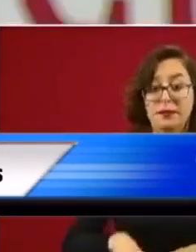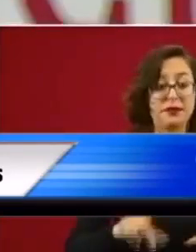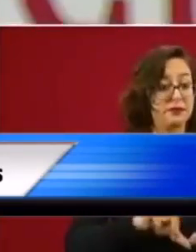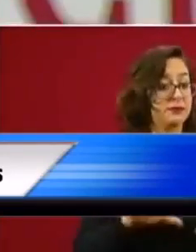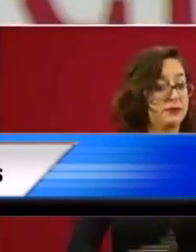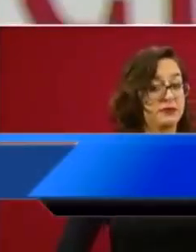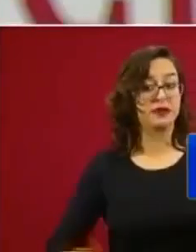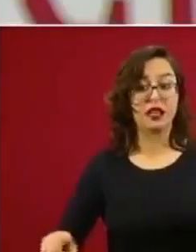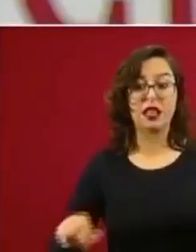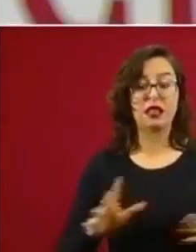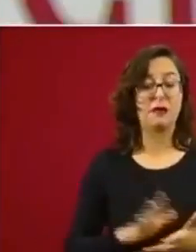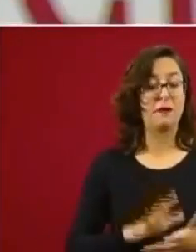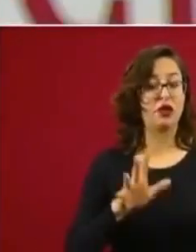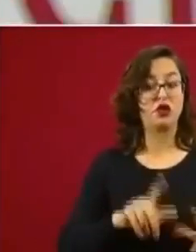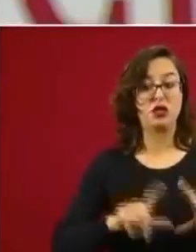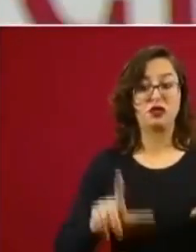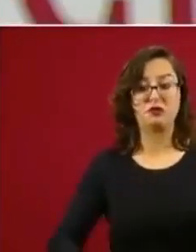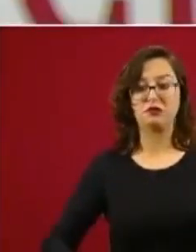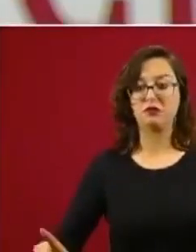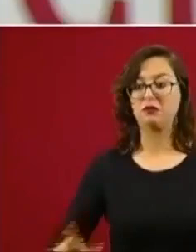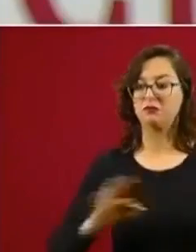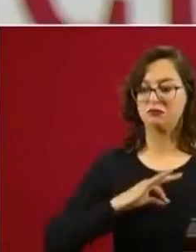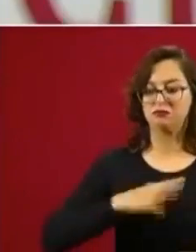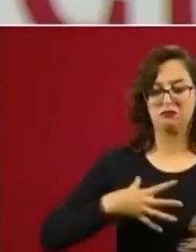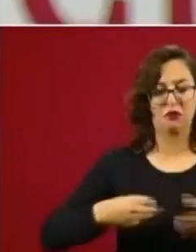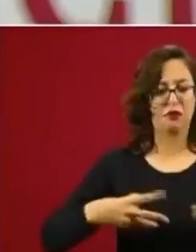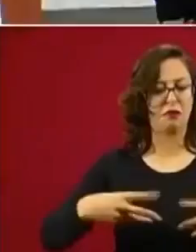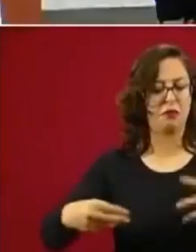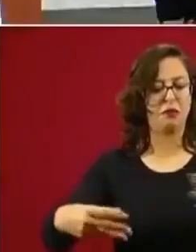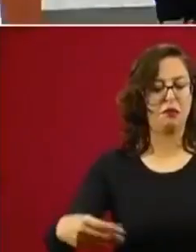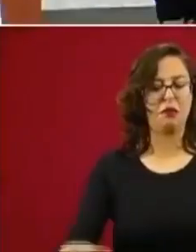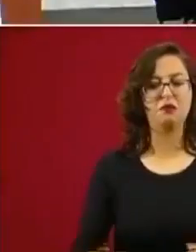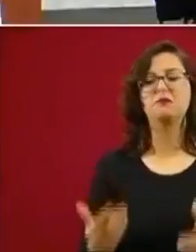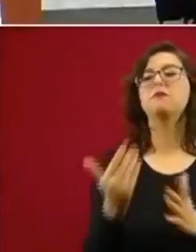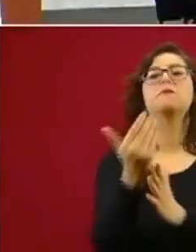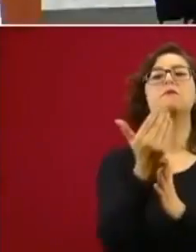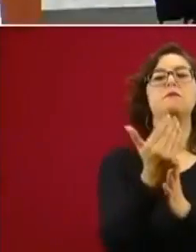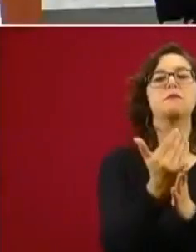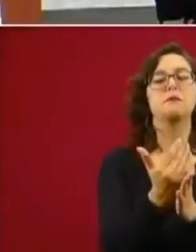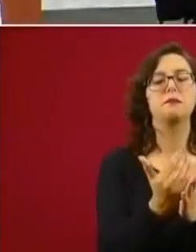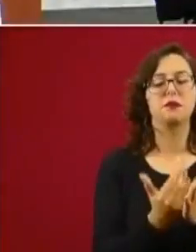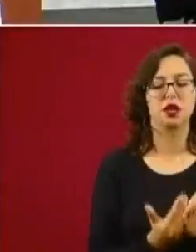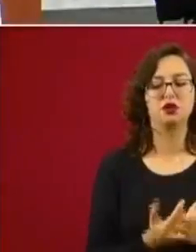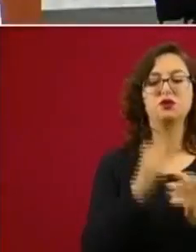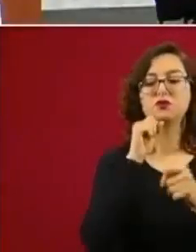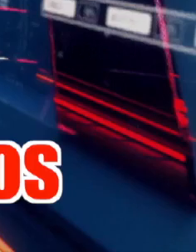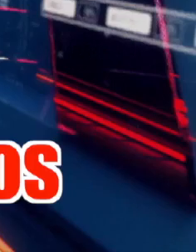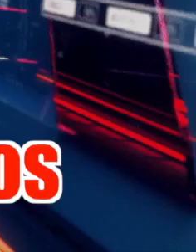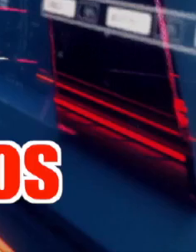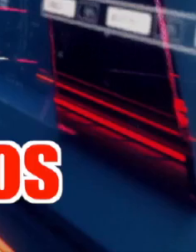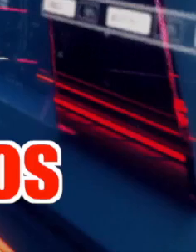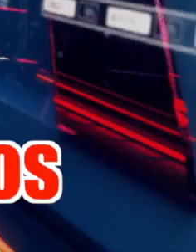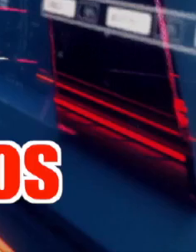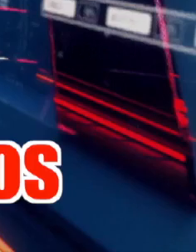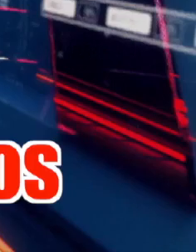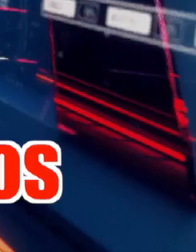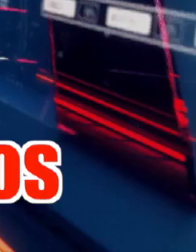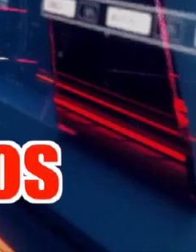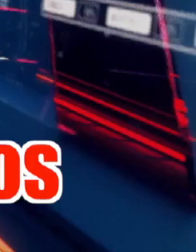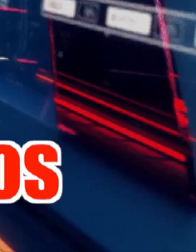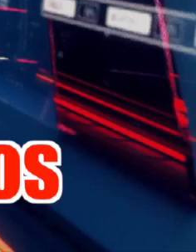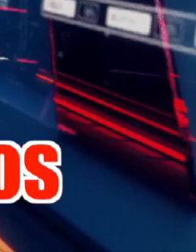territorio está disminuyendo la cantidad de casos diarios, la cantidad de muertes. México rebasó